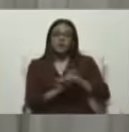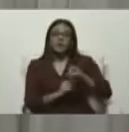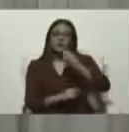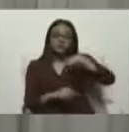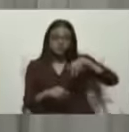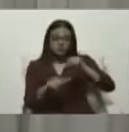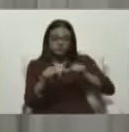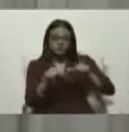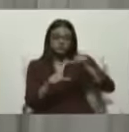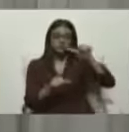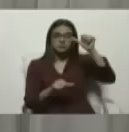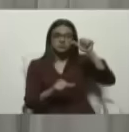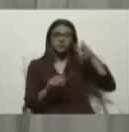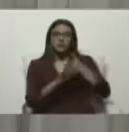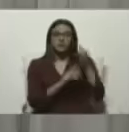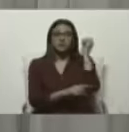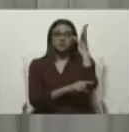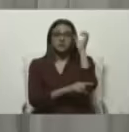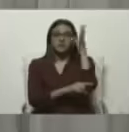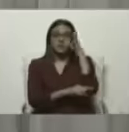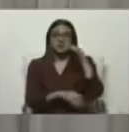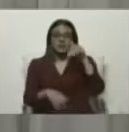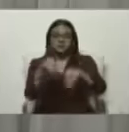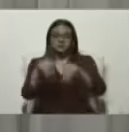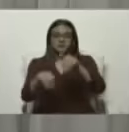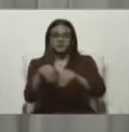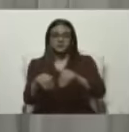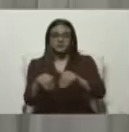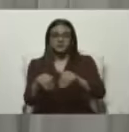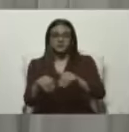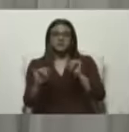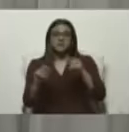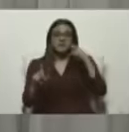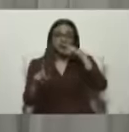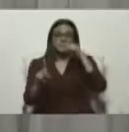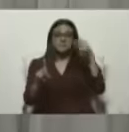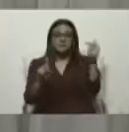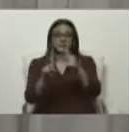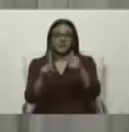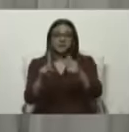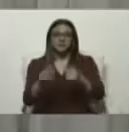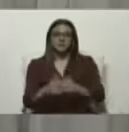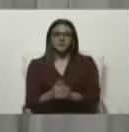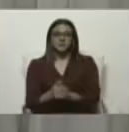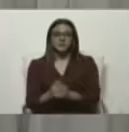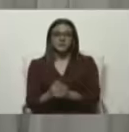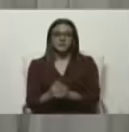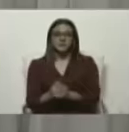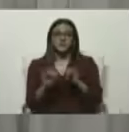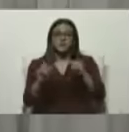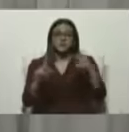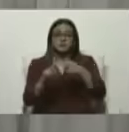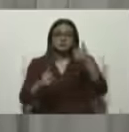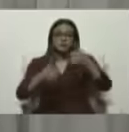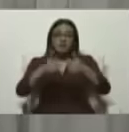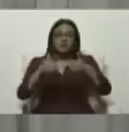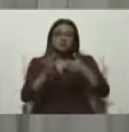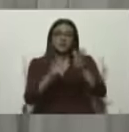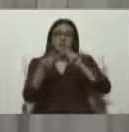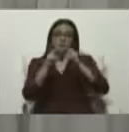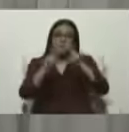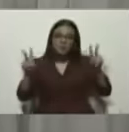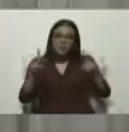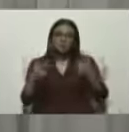desarrollo de la campaña electoral del candidato de la patria, del candidato de la libertad,